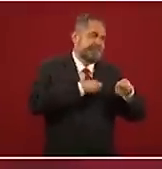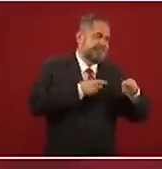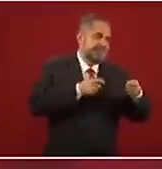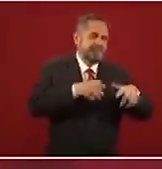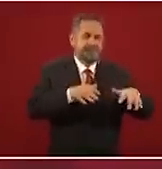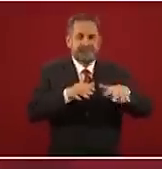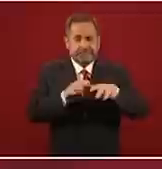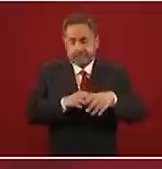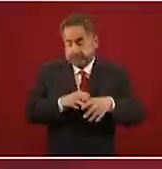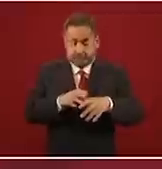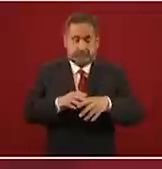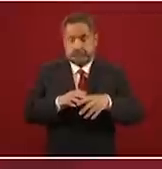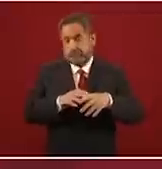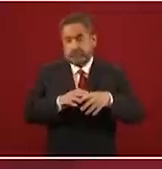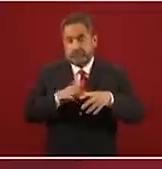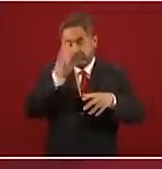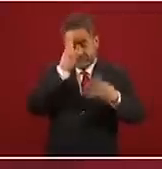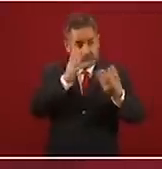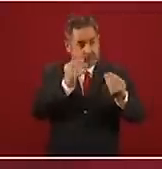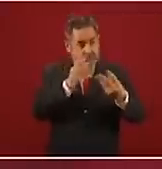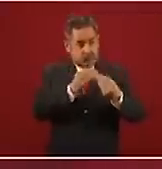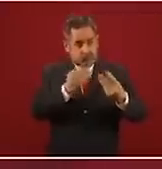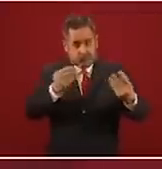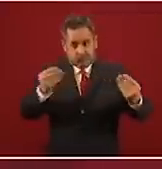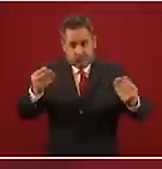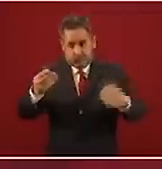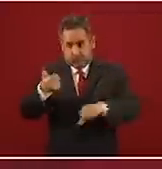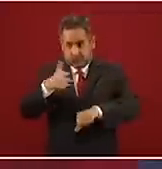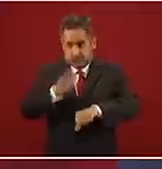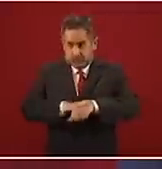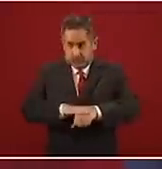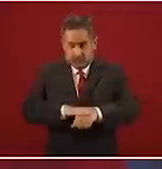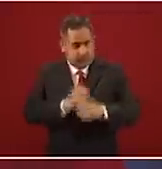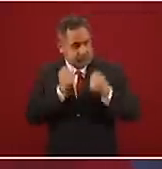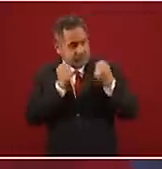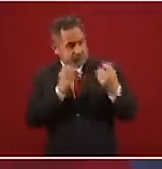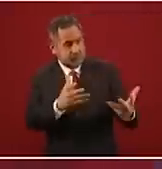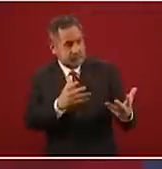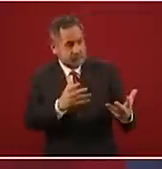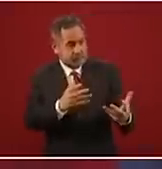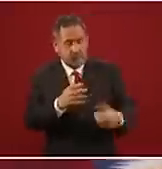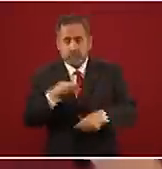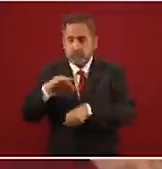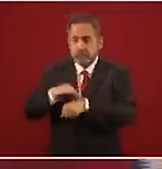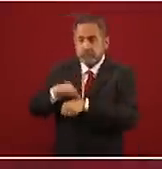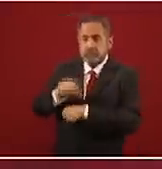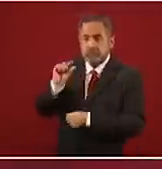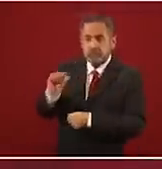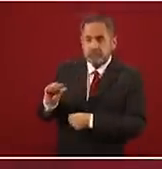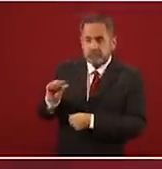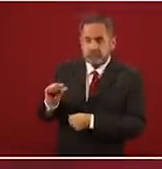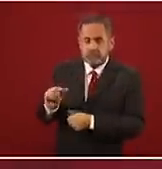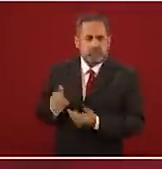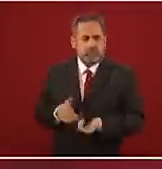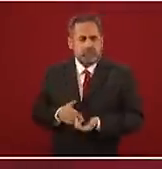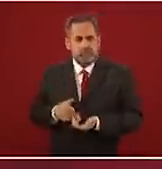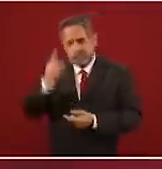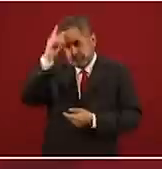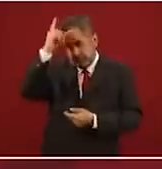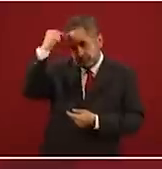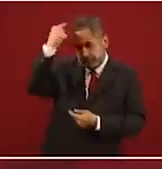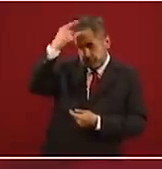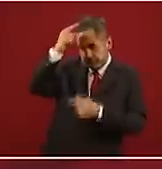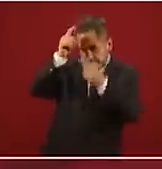eran mucho más los trabajadores administrativos que los médicos y que las enfermeras.